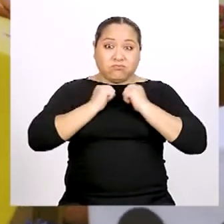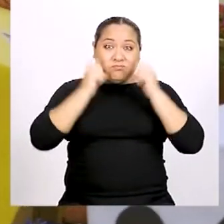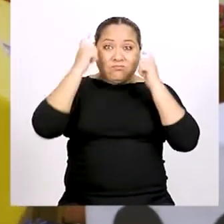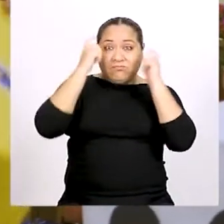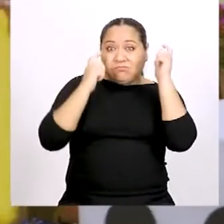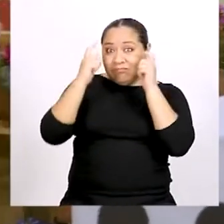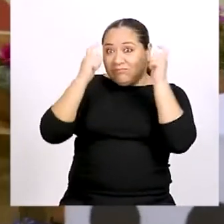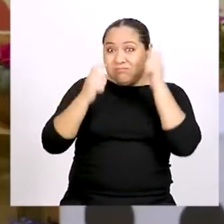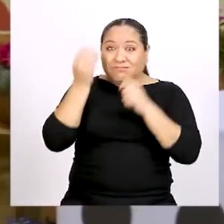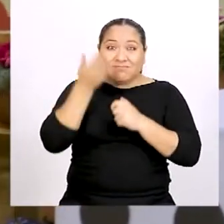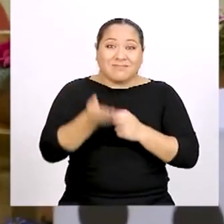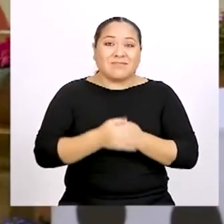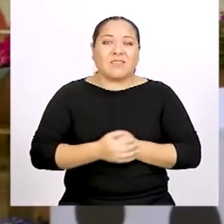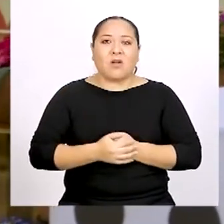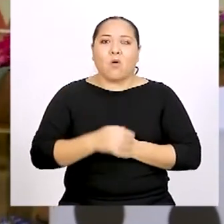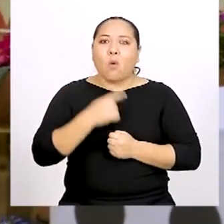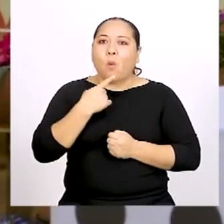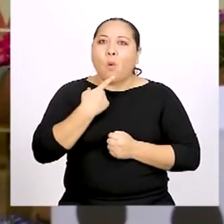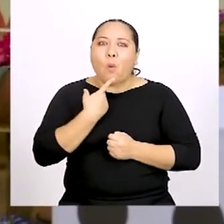acciones.